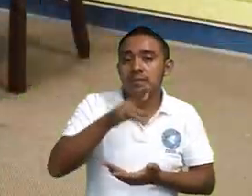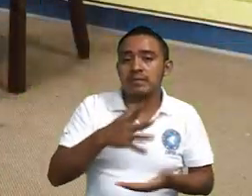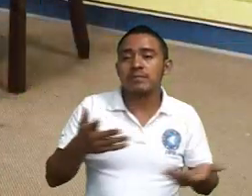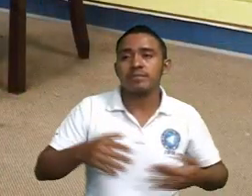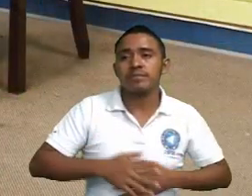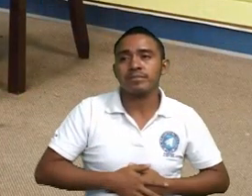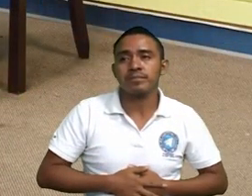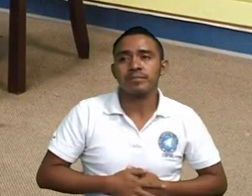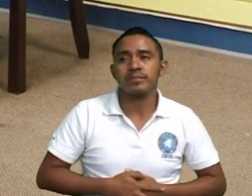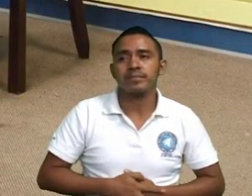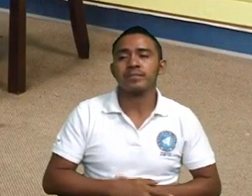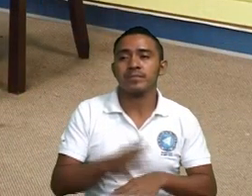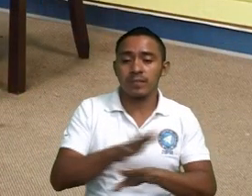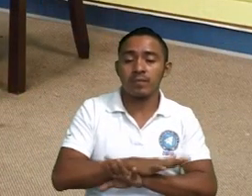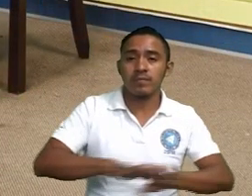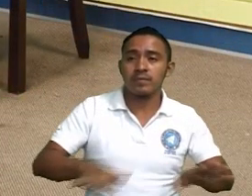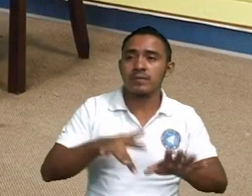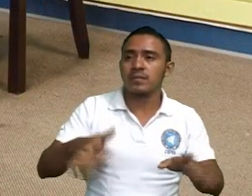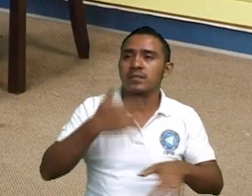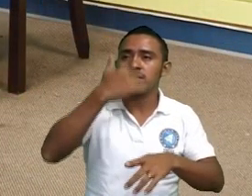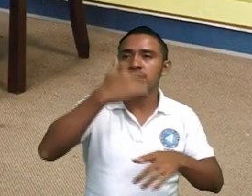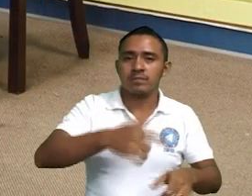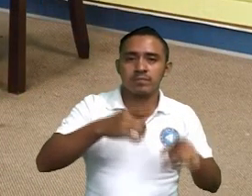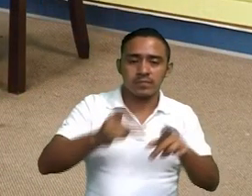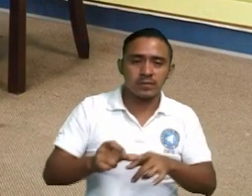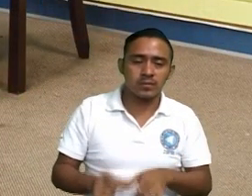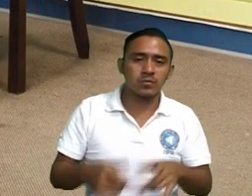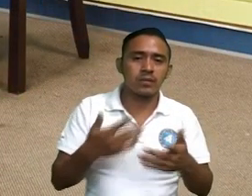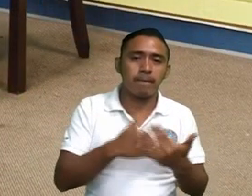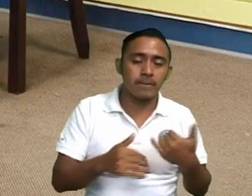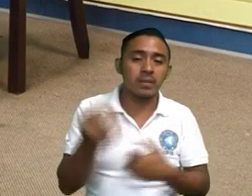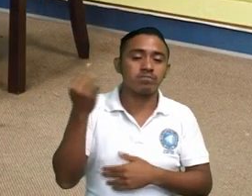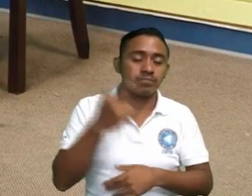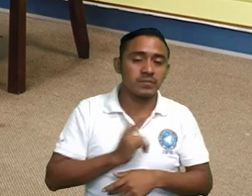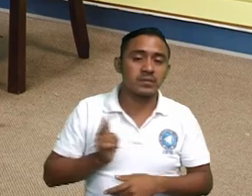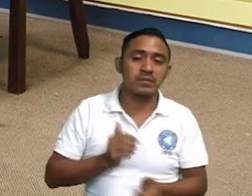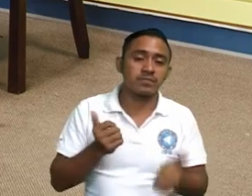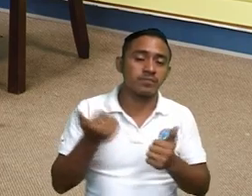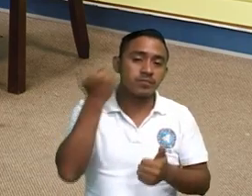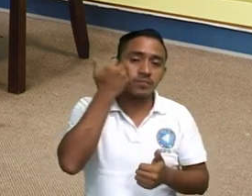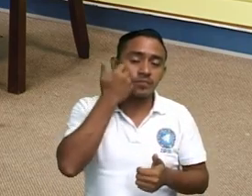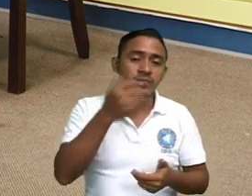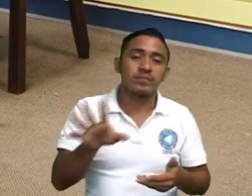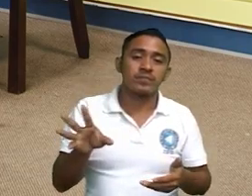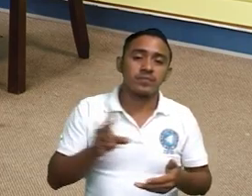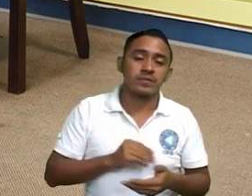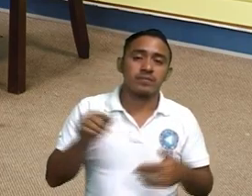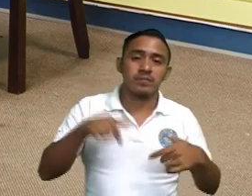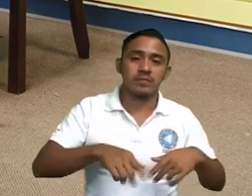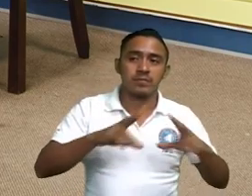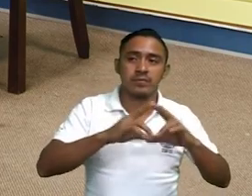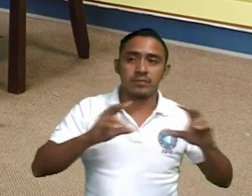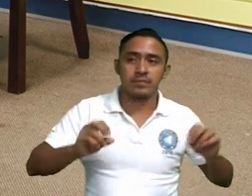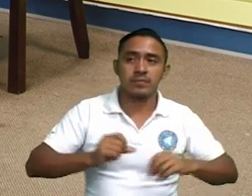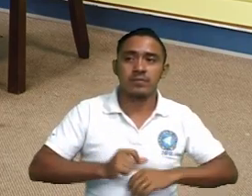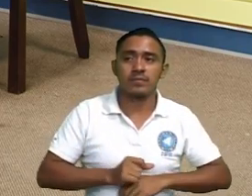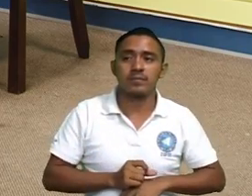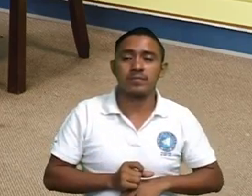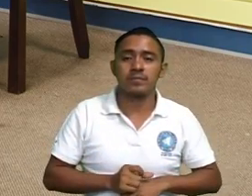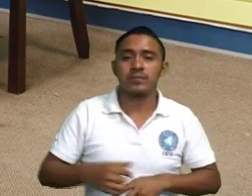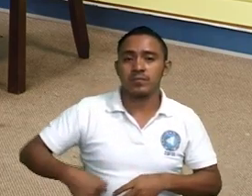Volvamos a repetir, doctor, ya para ir finalizando, ¿quiénes son los más propensos a este tipo de problema en nuestro en